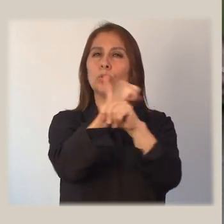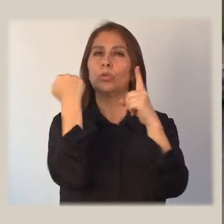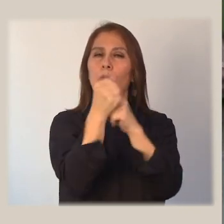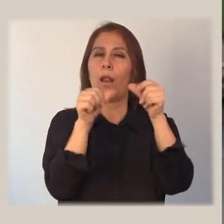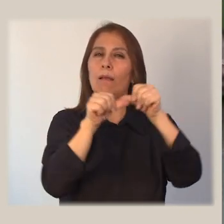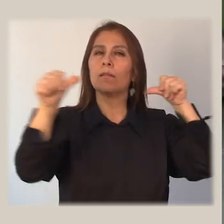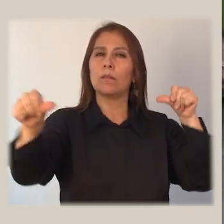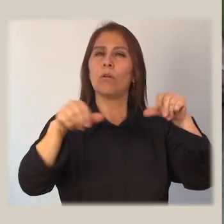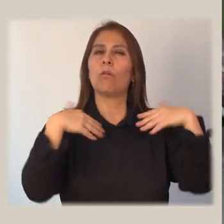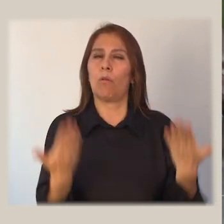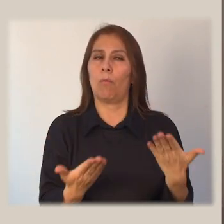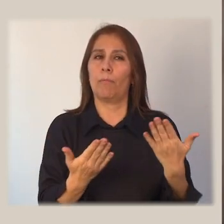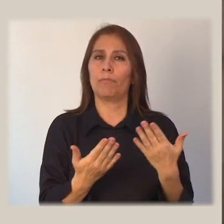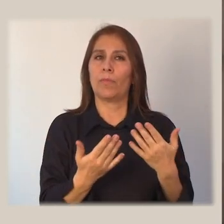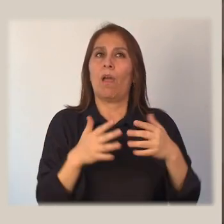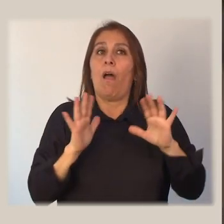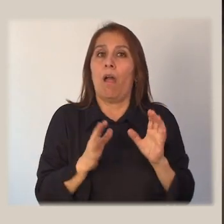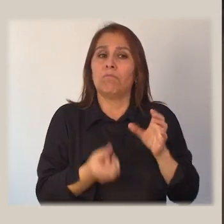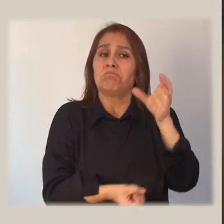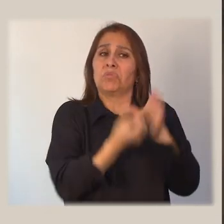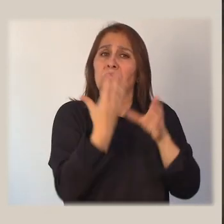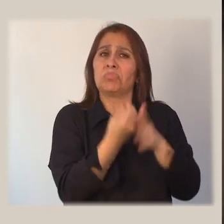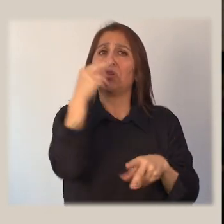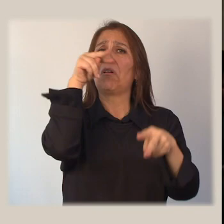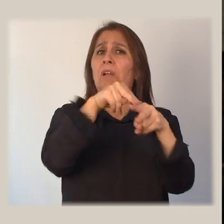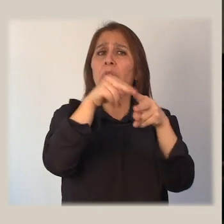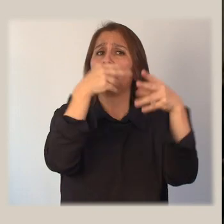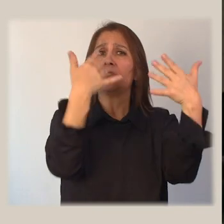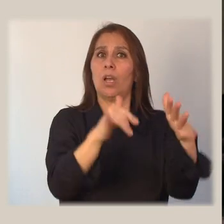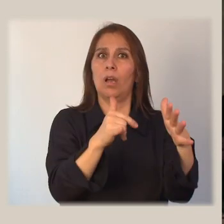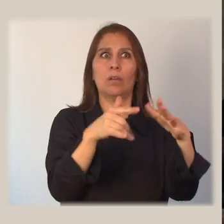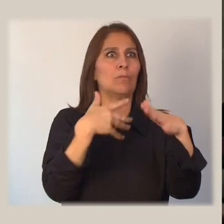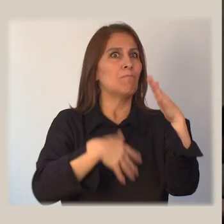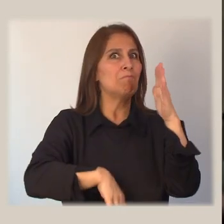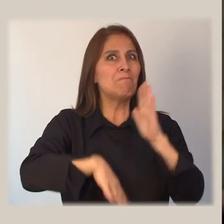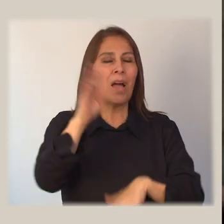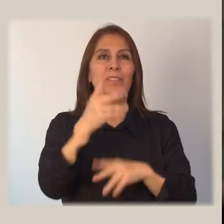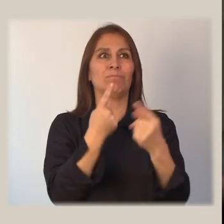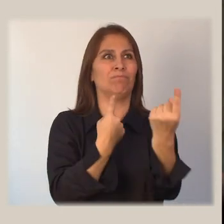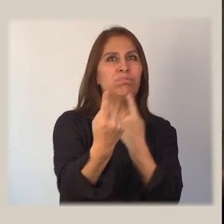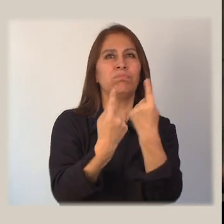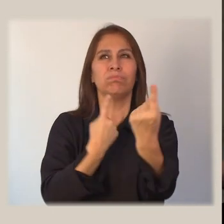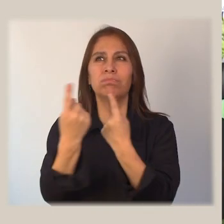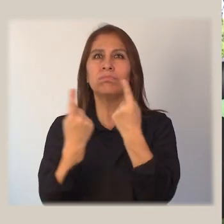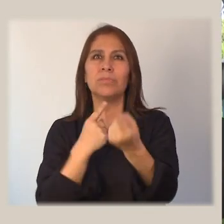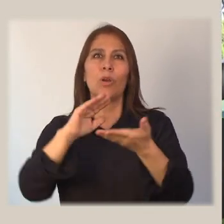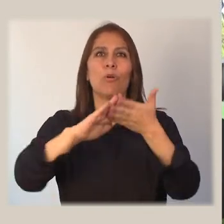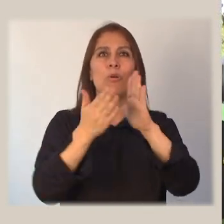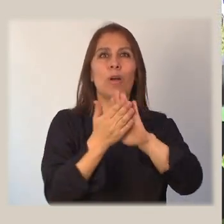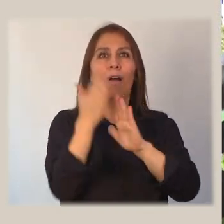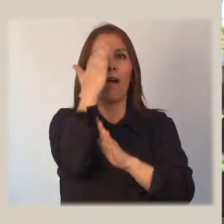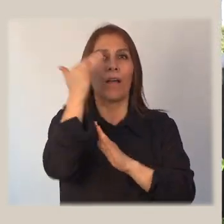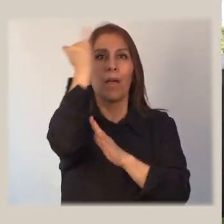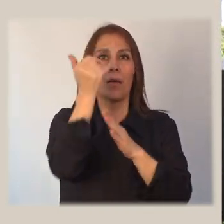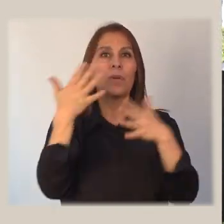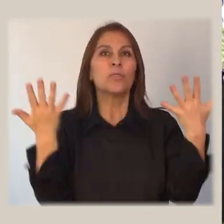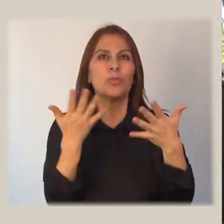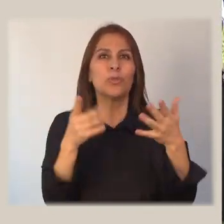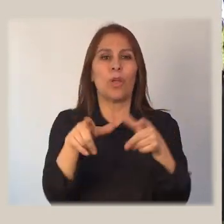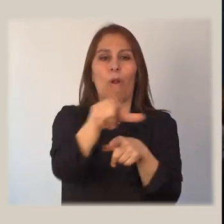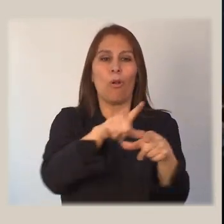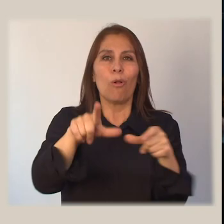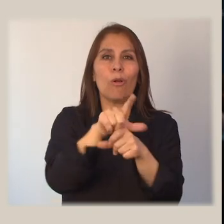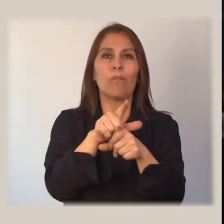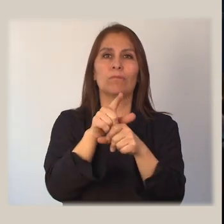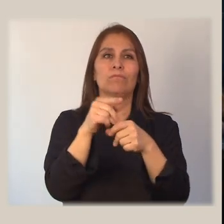extensión, pasando de una idea de generación de recursos a una mayor interlocución con las comunidades académicas a nivel local,